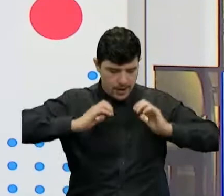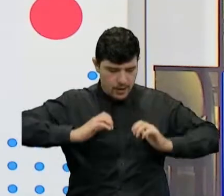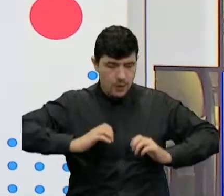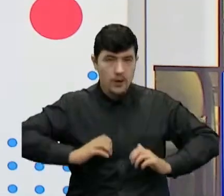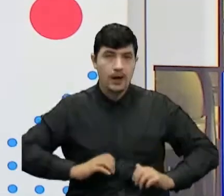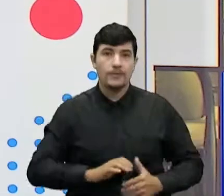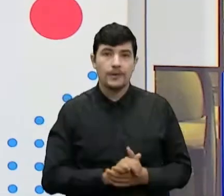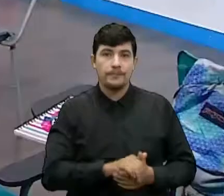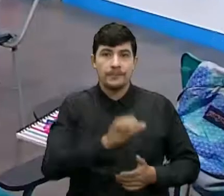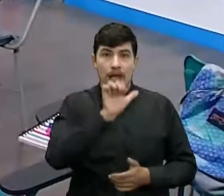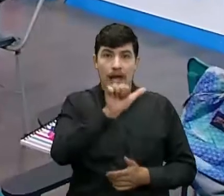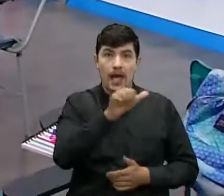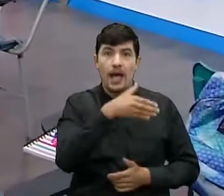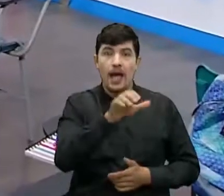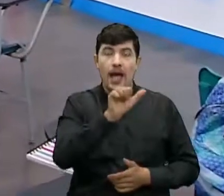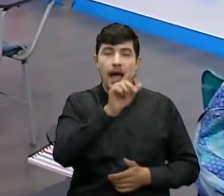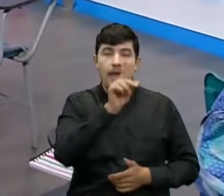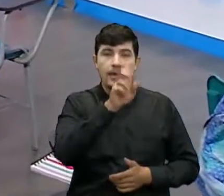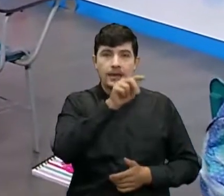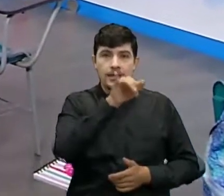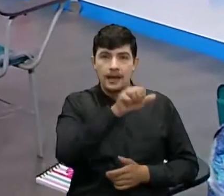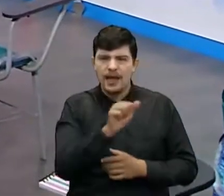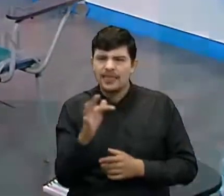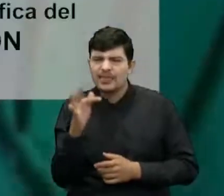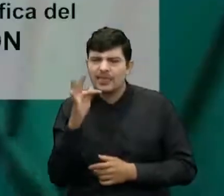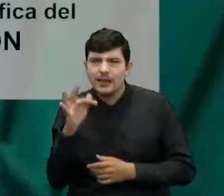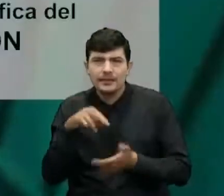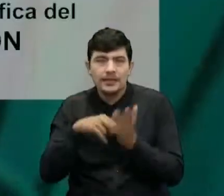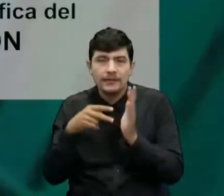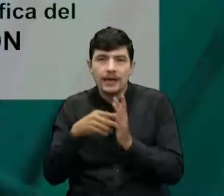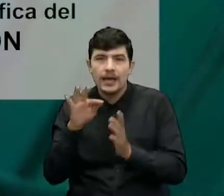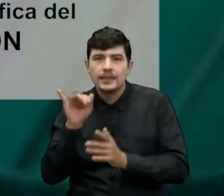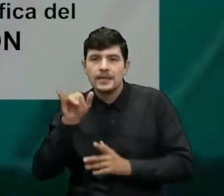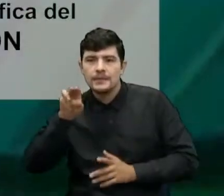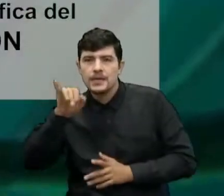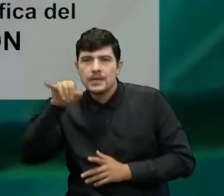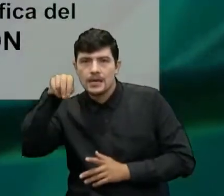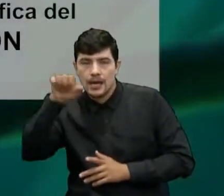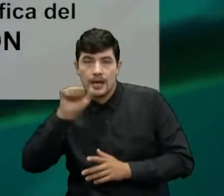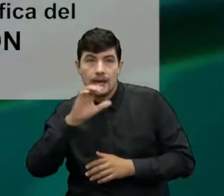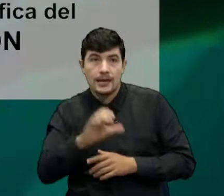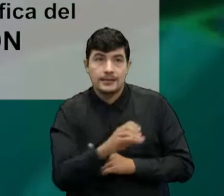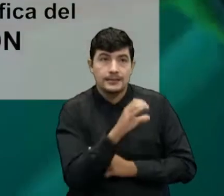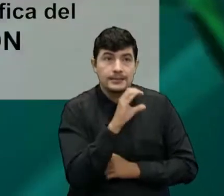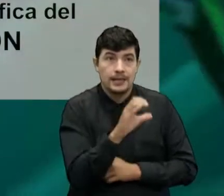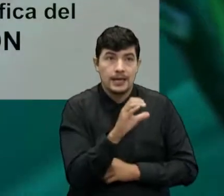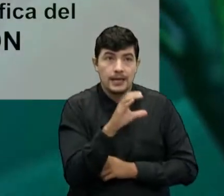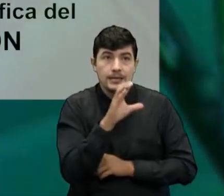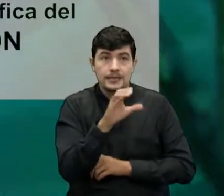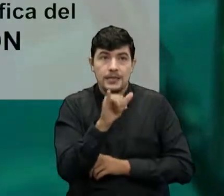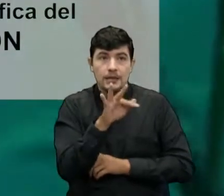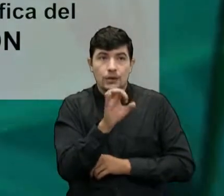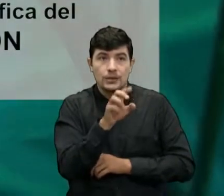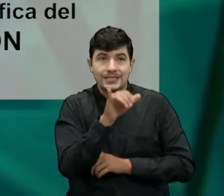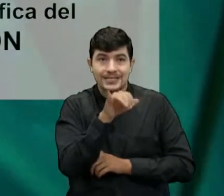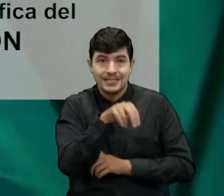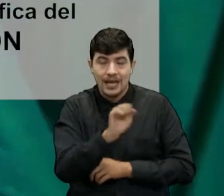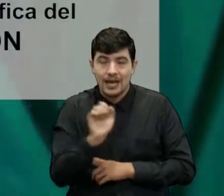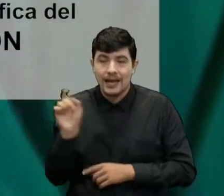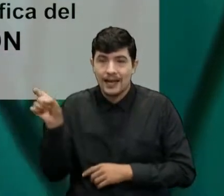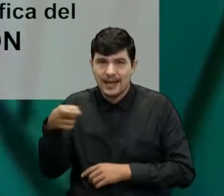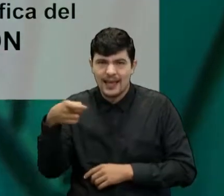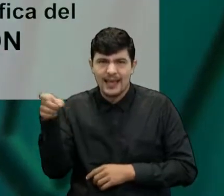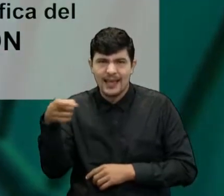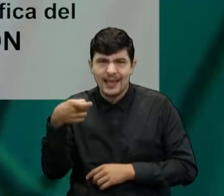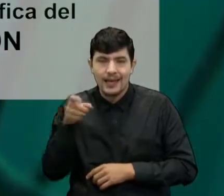Adenina Muy bien T Que significa Timina Sí La C Que es la citosina Y la G